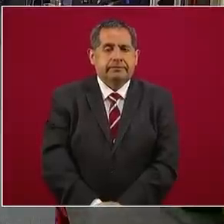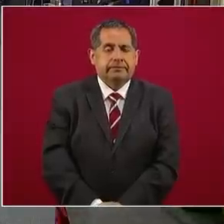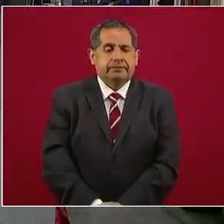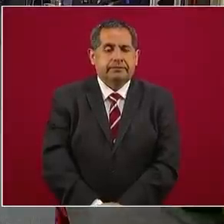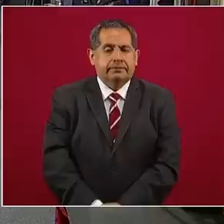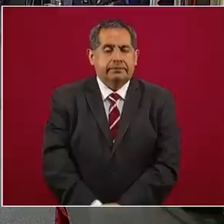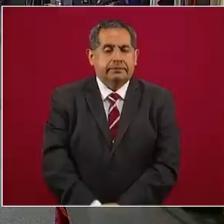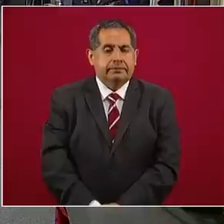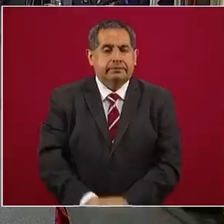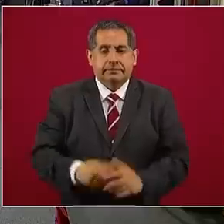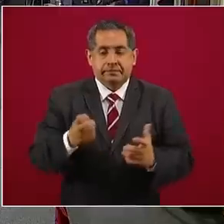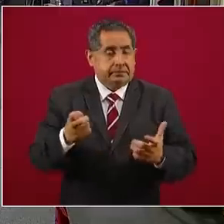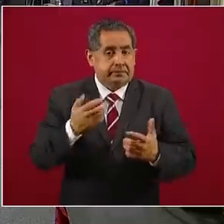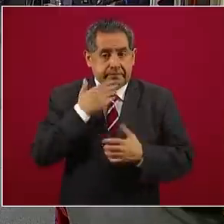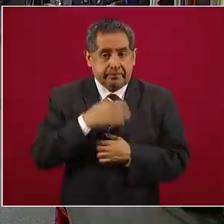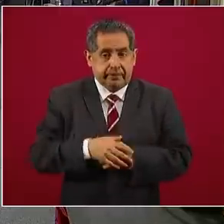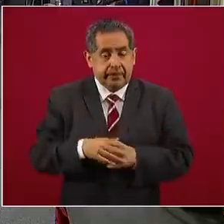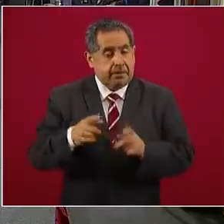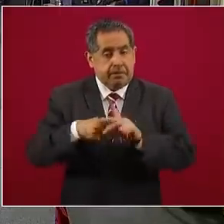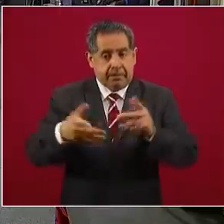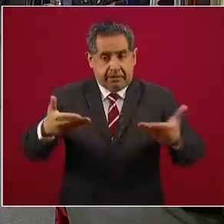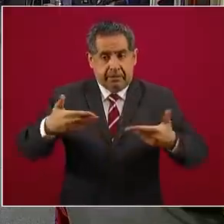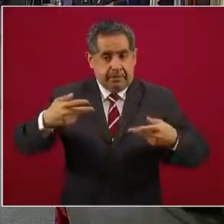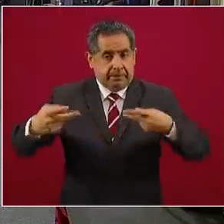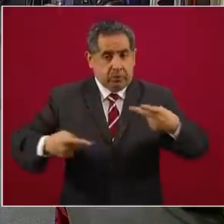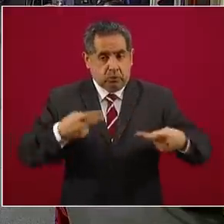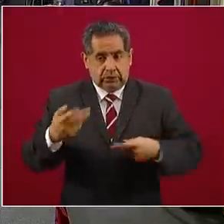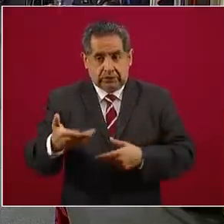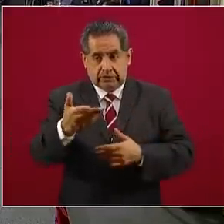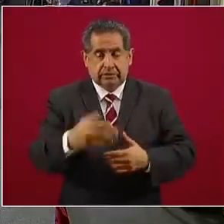Bueno, pues si les parece abrimos, a ver,